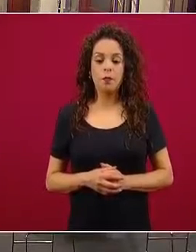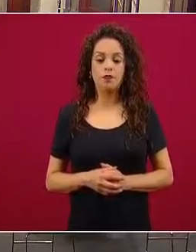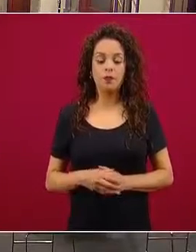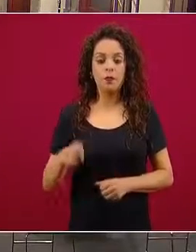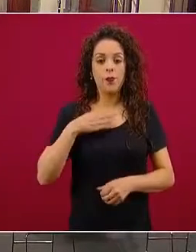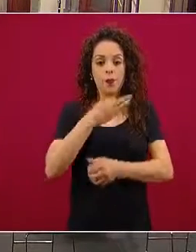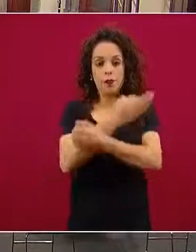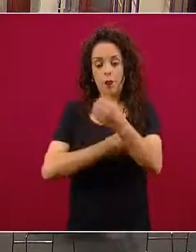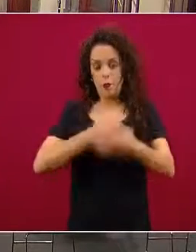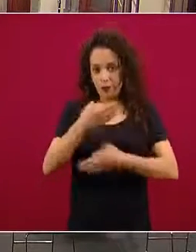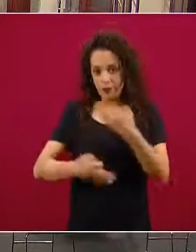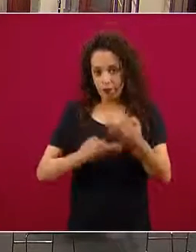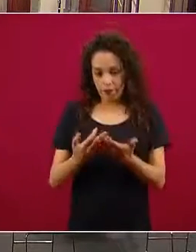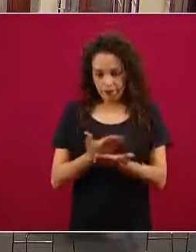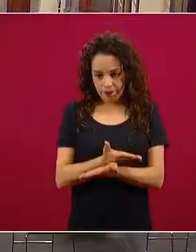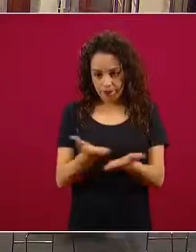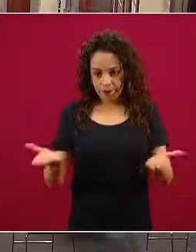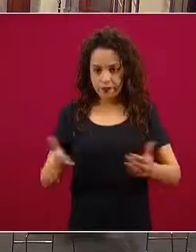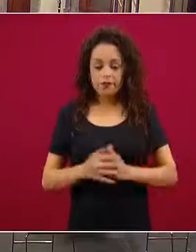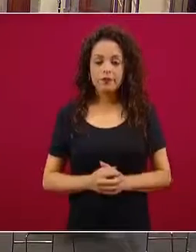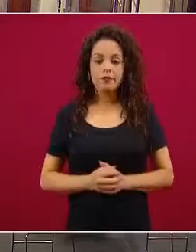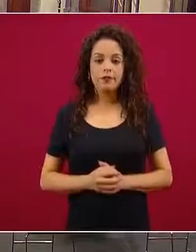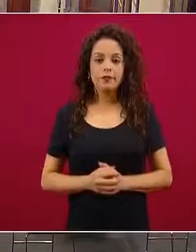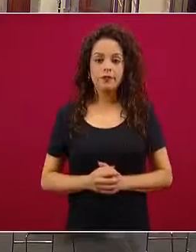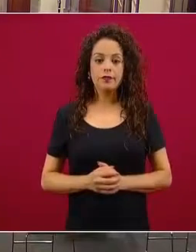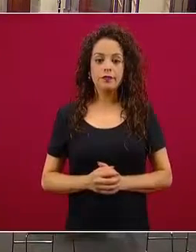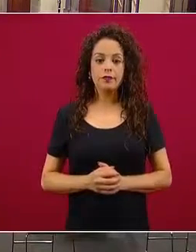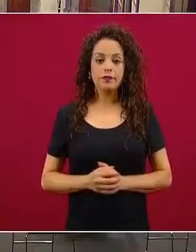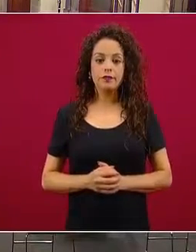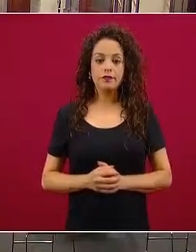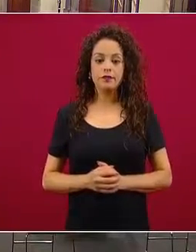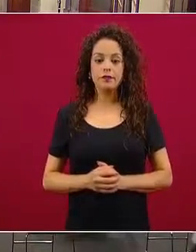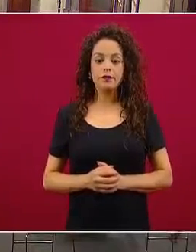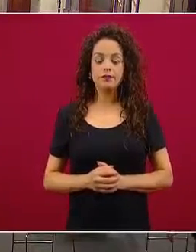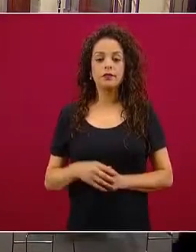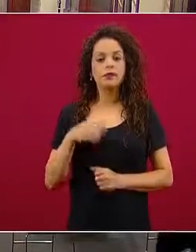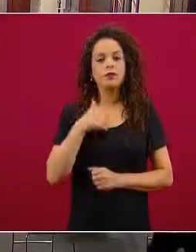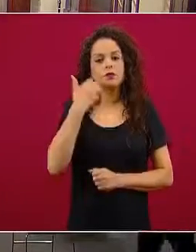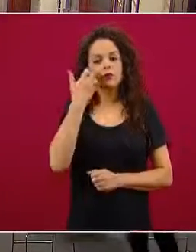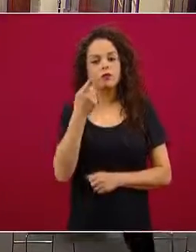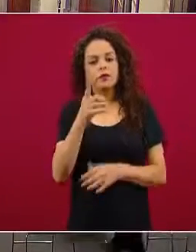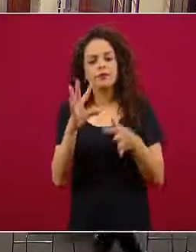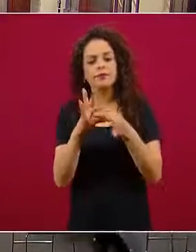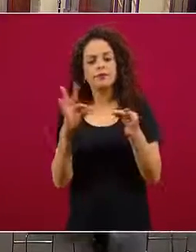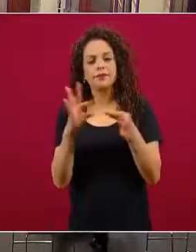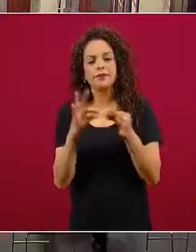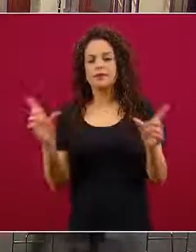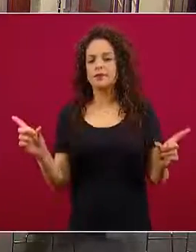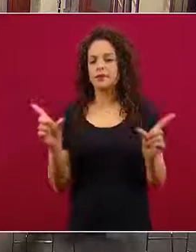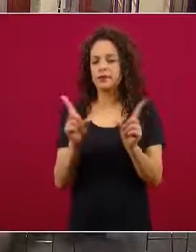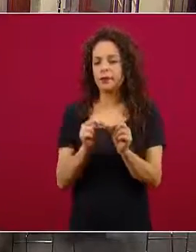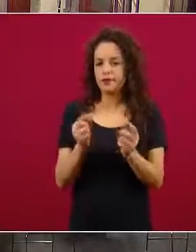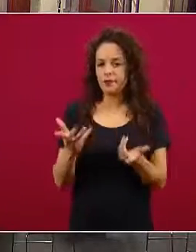Buenas tardes a todos. Bueno, en lo que cargan la presentación, voy a dar una pequeña introducción a lo que voy a